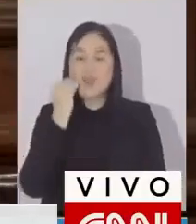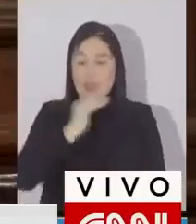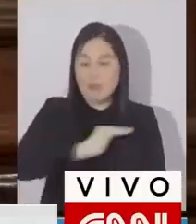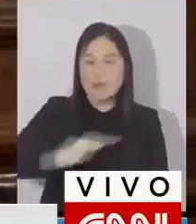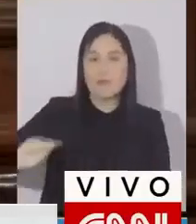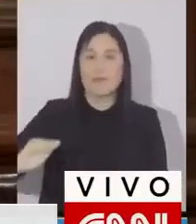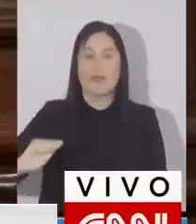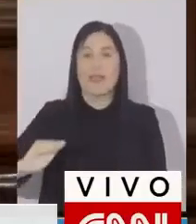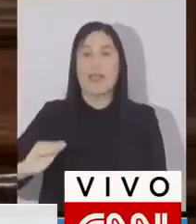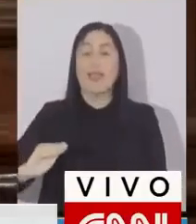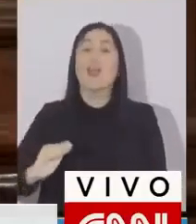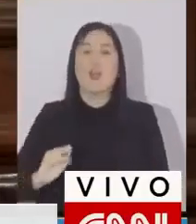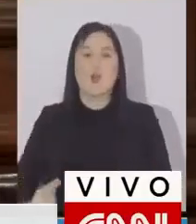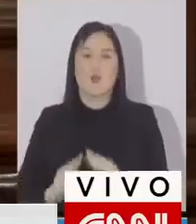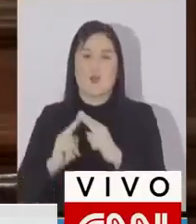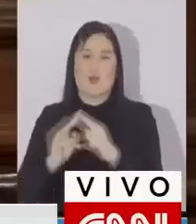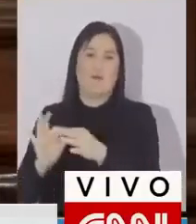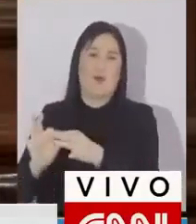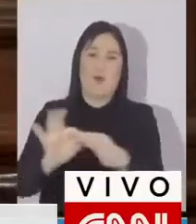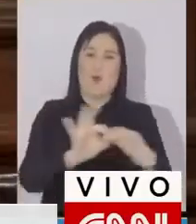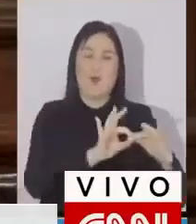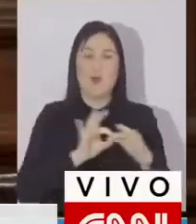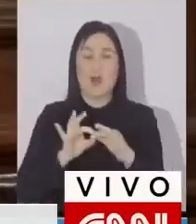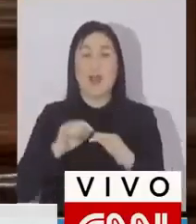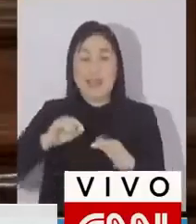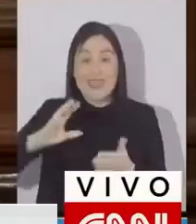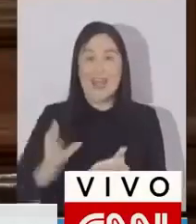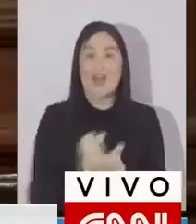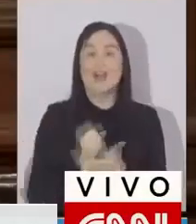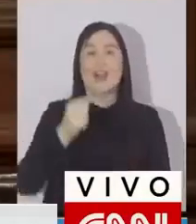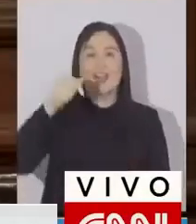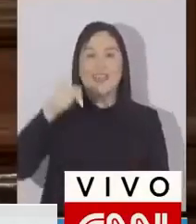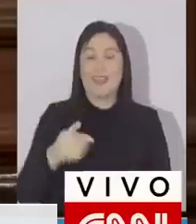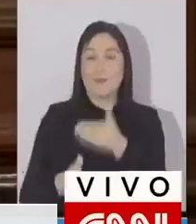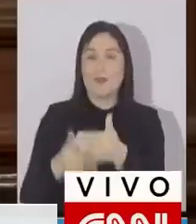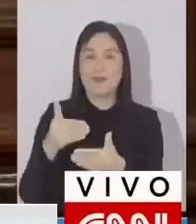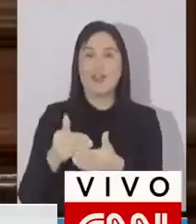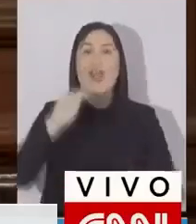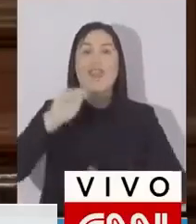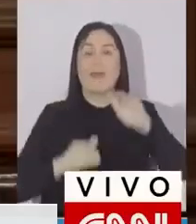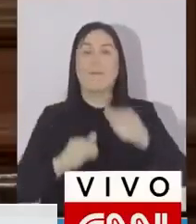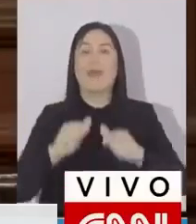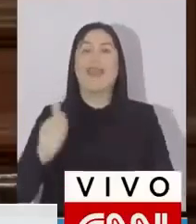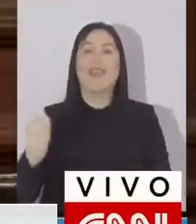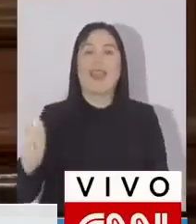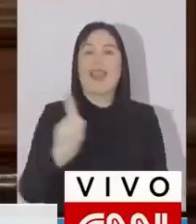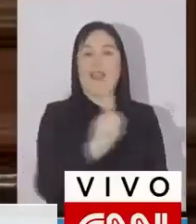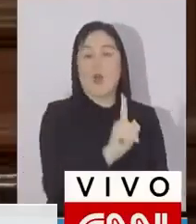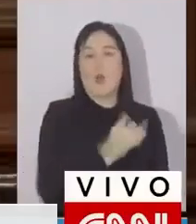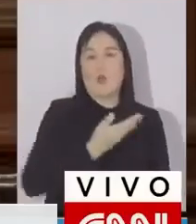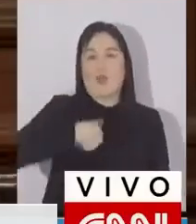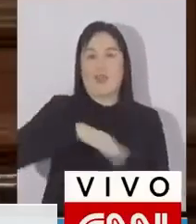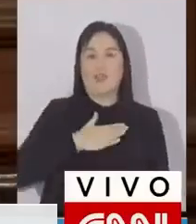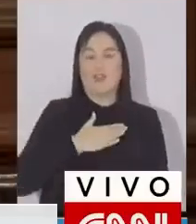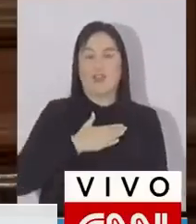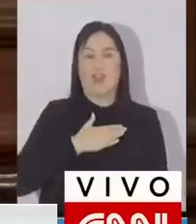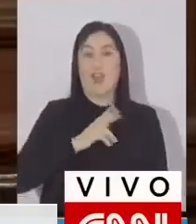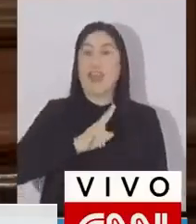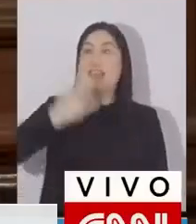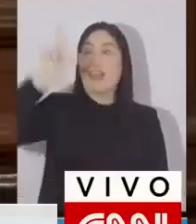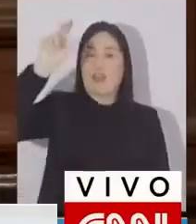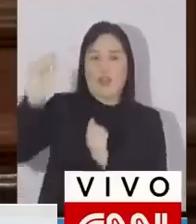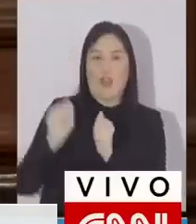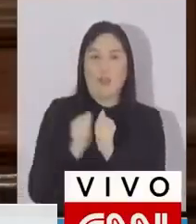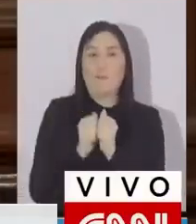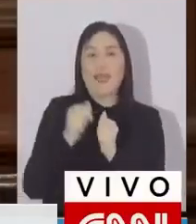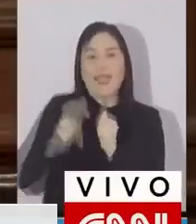y el éxito de este proceso depende de todos y cada uno de nosotros que Dios nos acompañe en